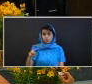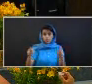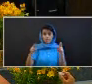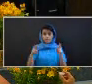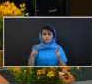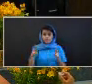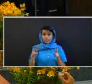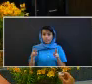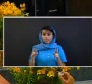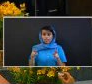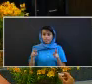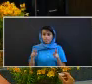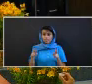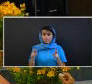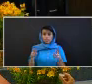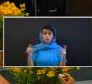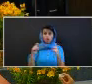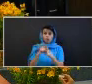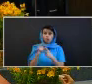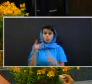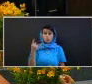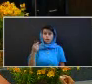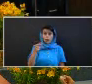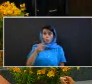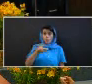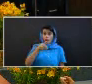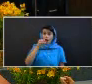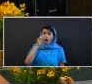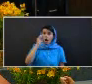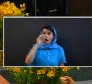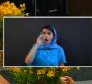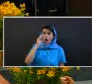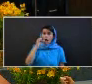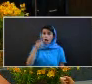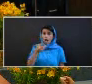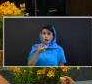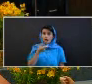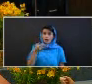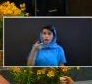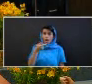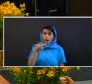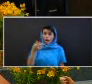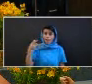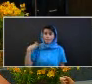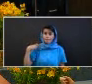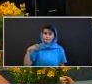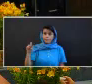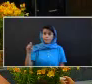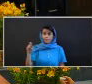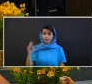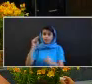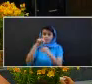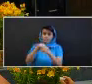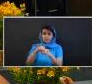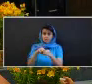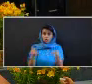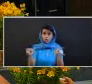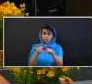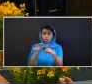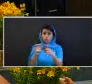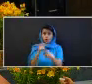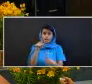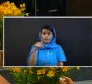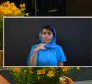recibirán con una copa para participar juntamente con Él y